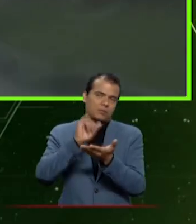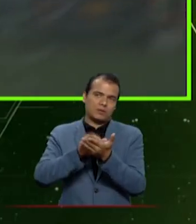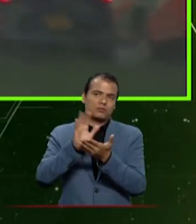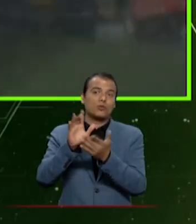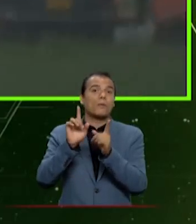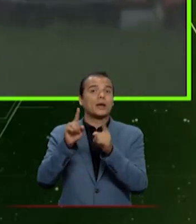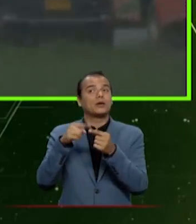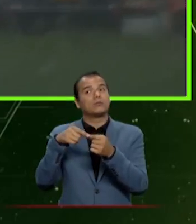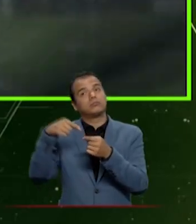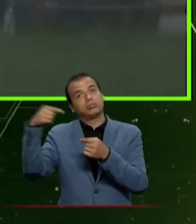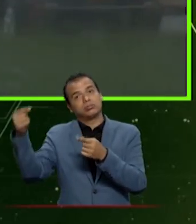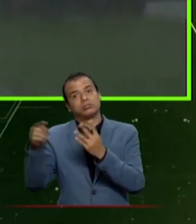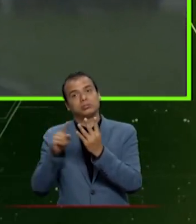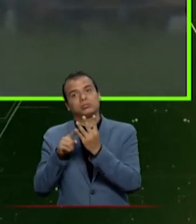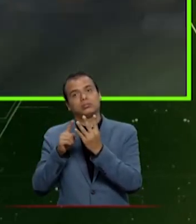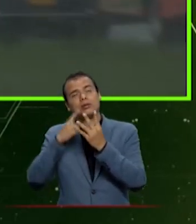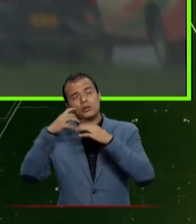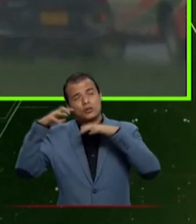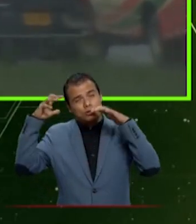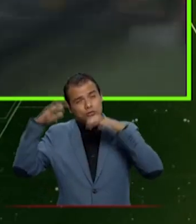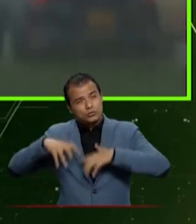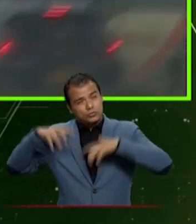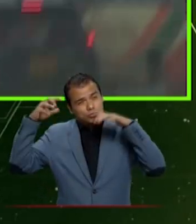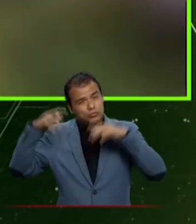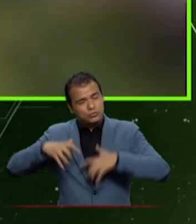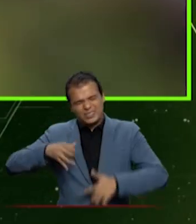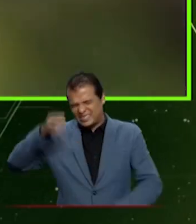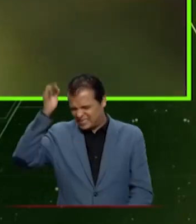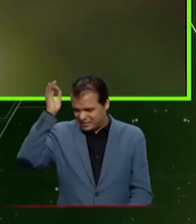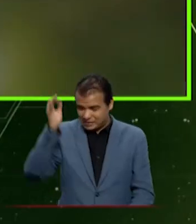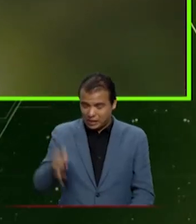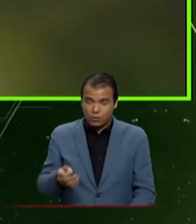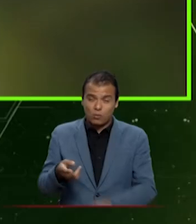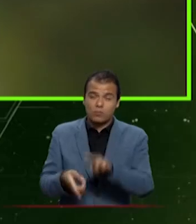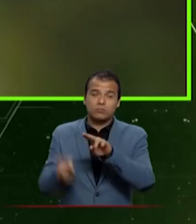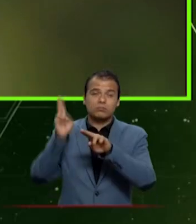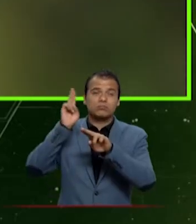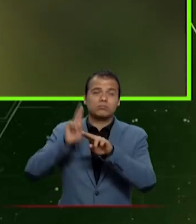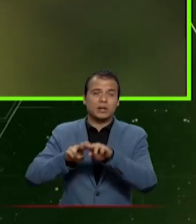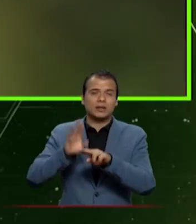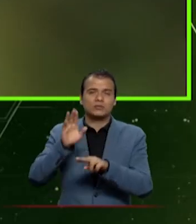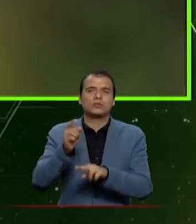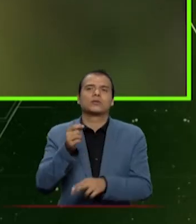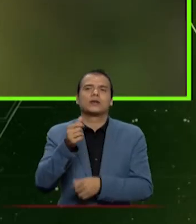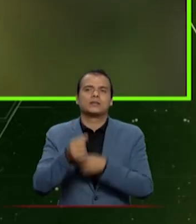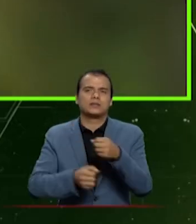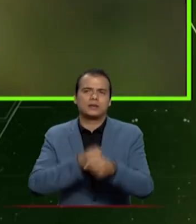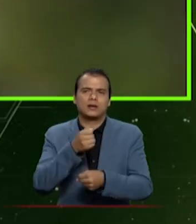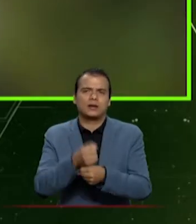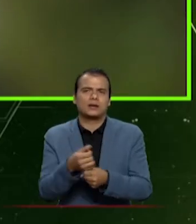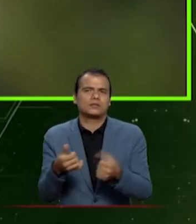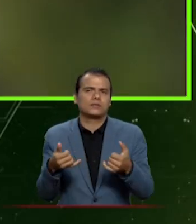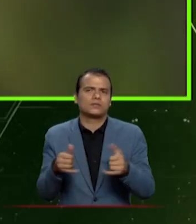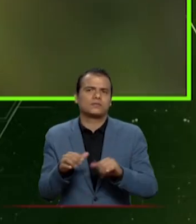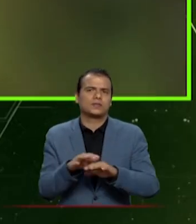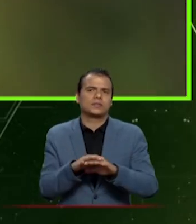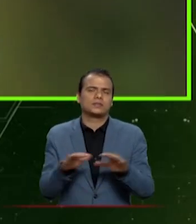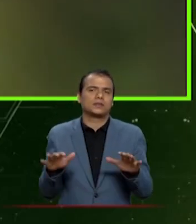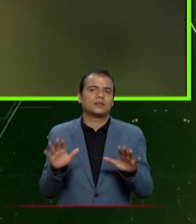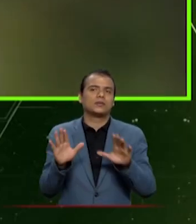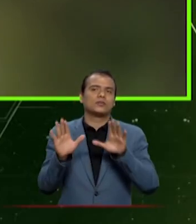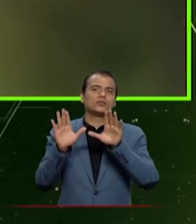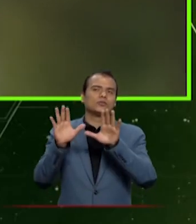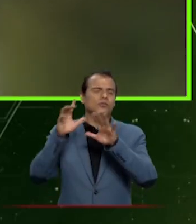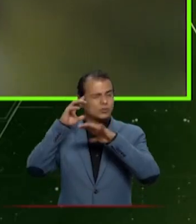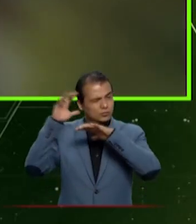sí vamos a tener un super de precipitación evidentemente ya la la finalización del año pues vamos a estar ya con el pleno del